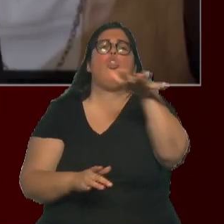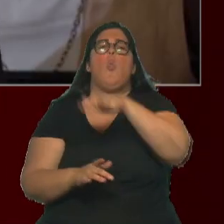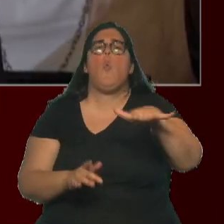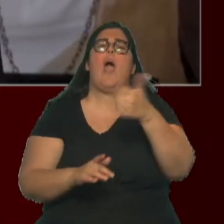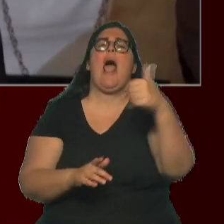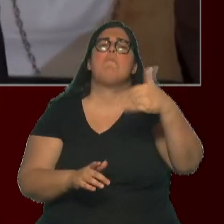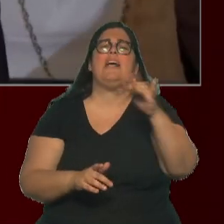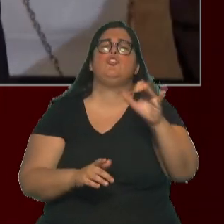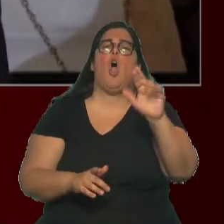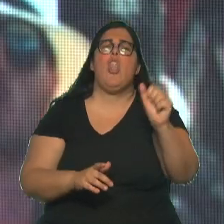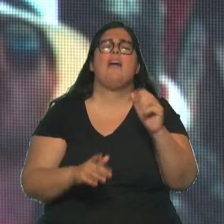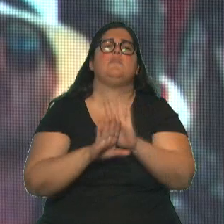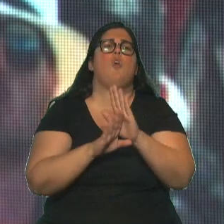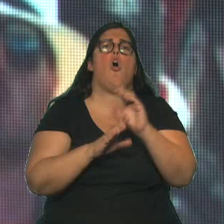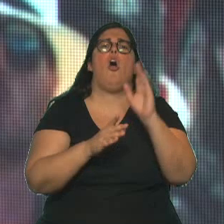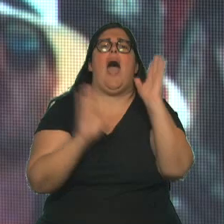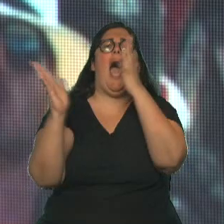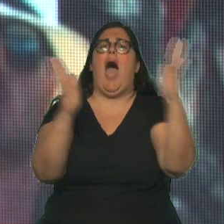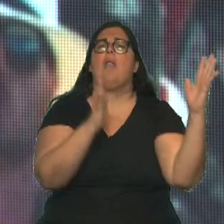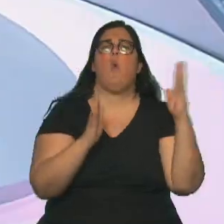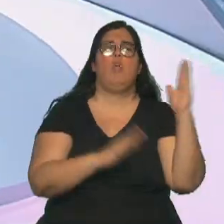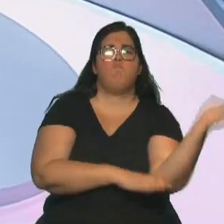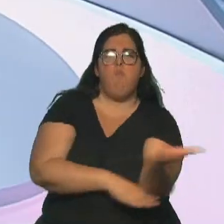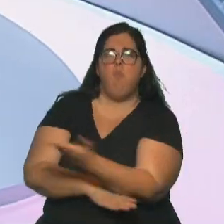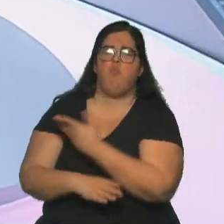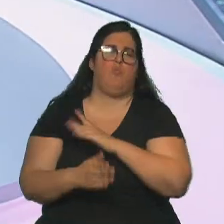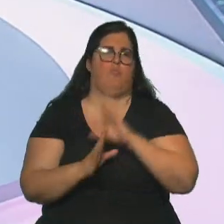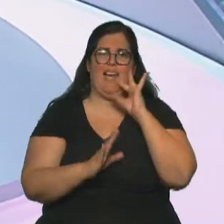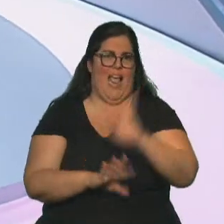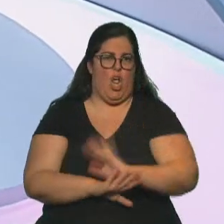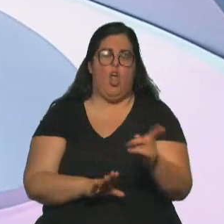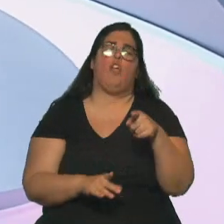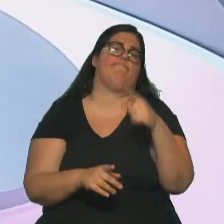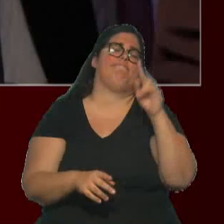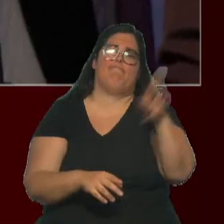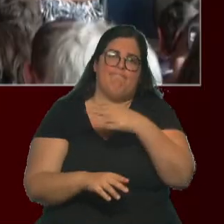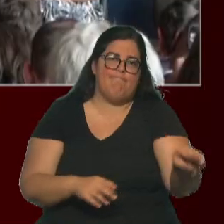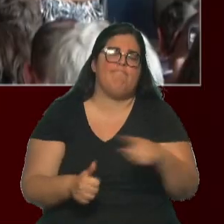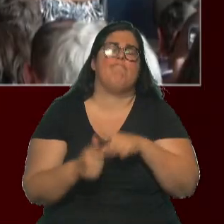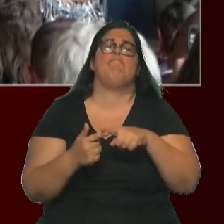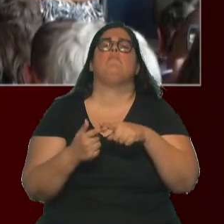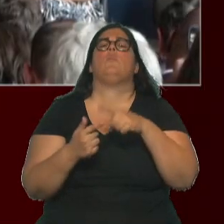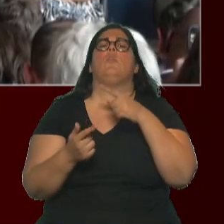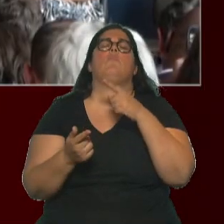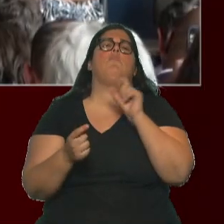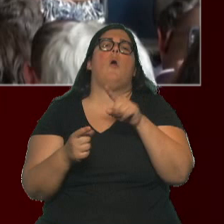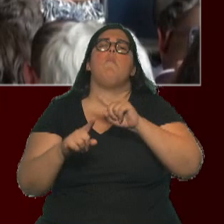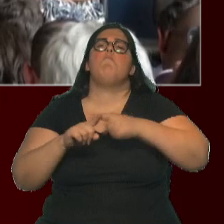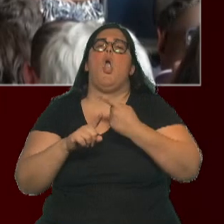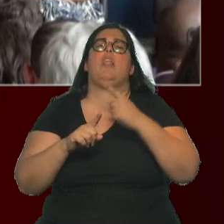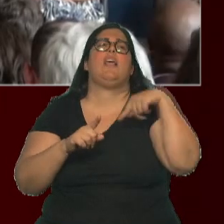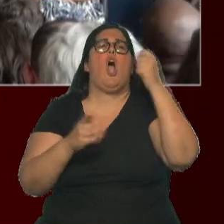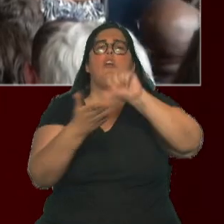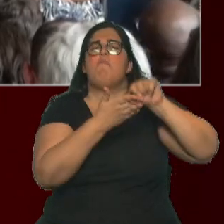varias medidas en ese punto. Y por último, por supuesto, lo que tiene que ver con la política exterior también fue ya muy claro desde el